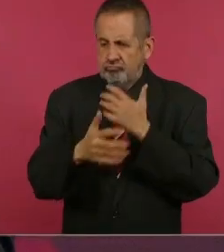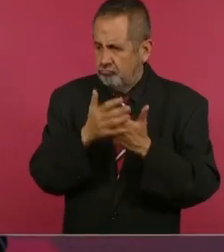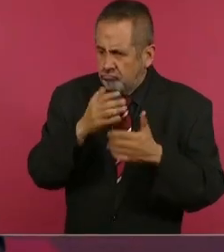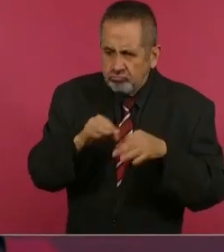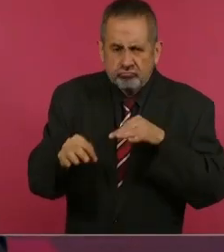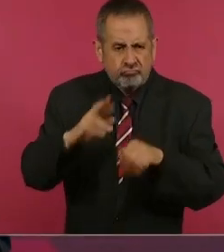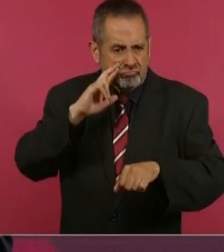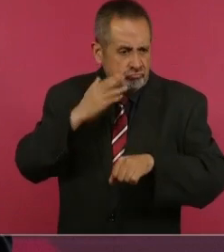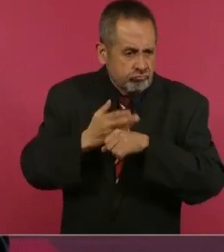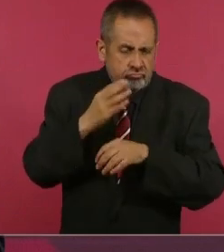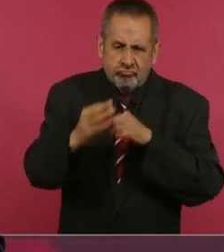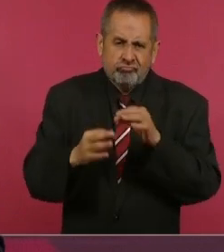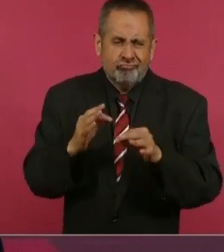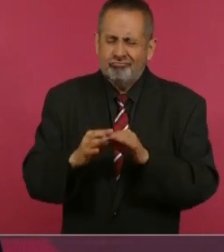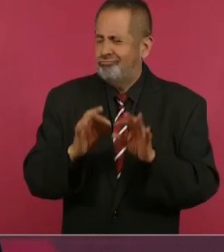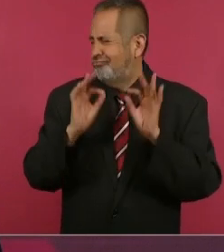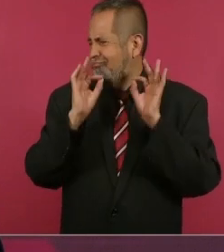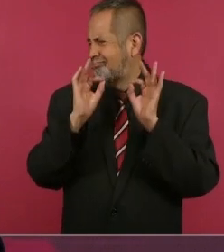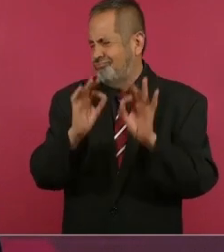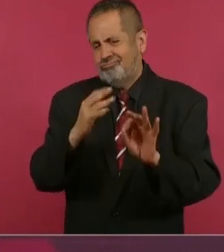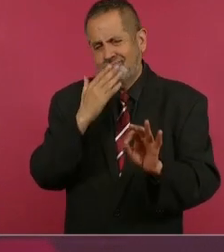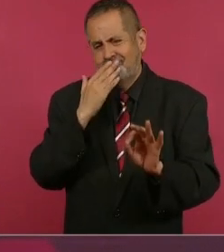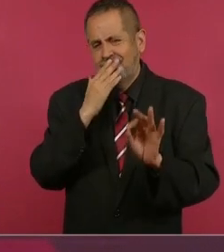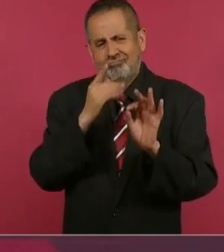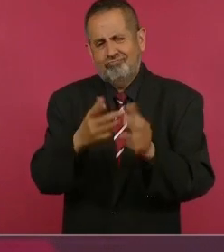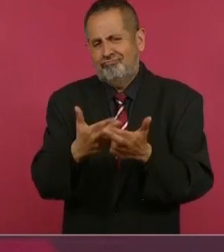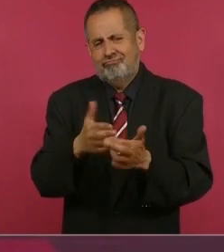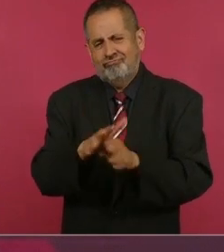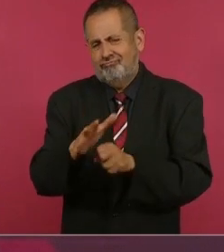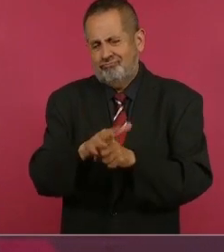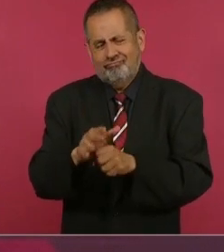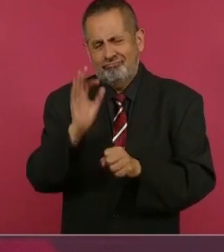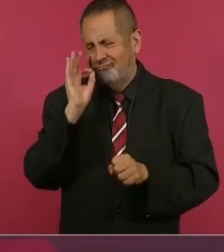emprendedor, eso es una riqueza.